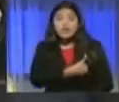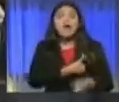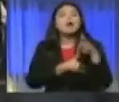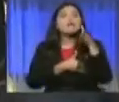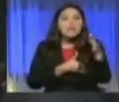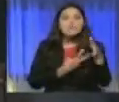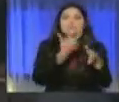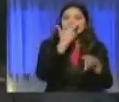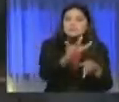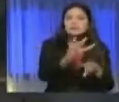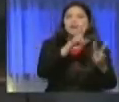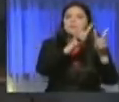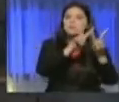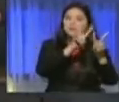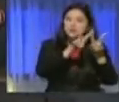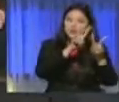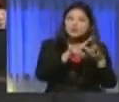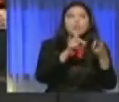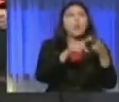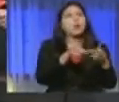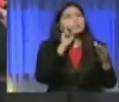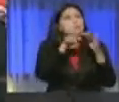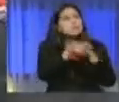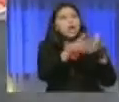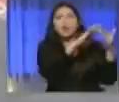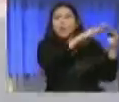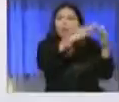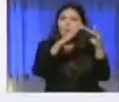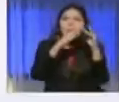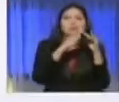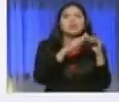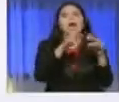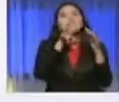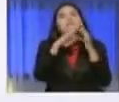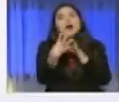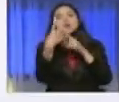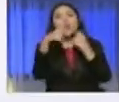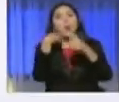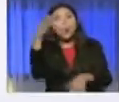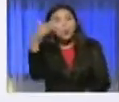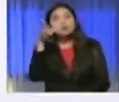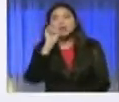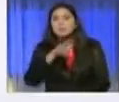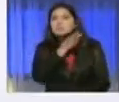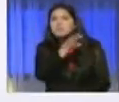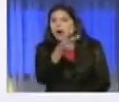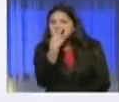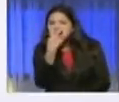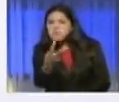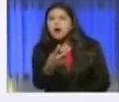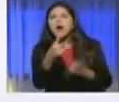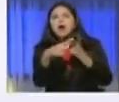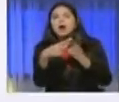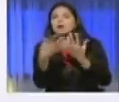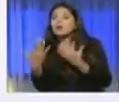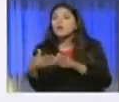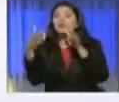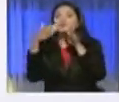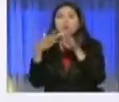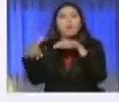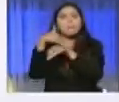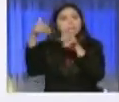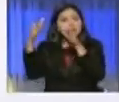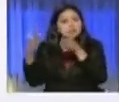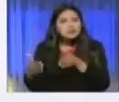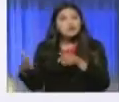gran misión Vivienda Venezuela, a los urbanismos, a la gran misión Barrio Nuevo, Barrio Tricolor. Va a haber encuentro con distintos ministros de